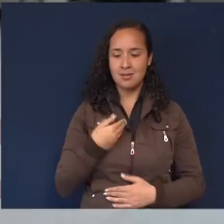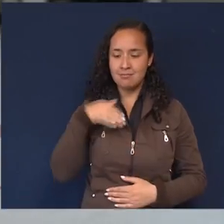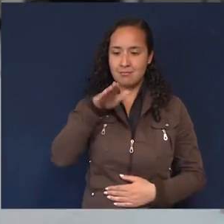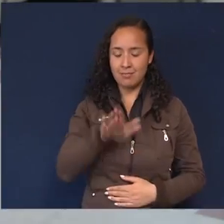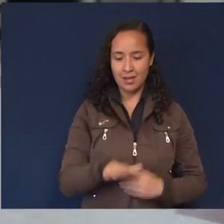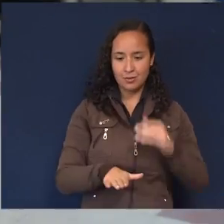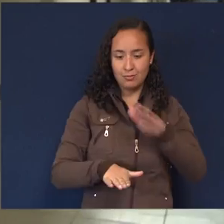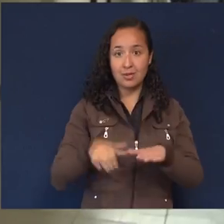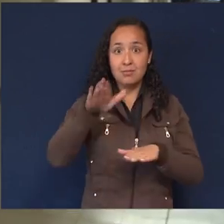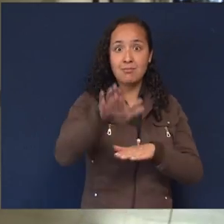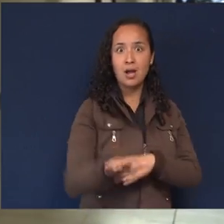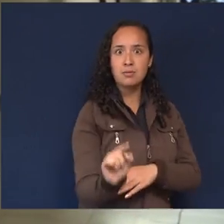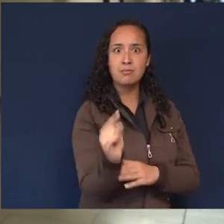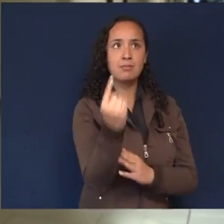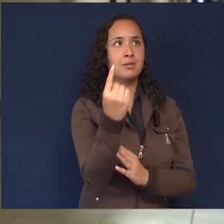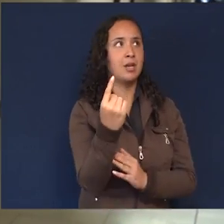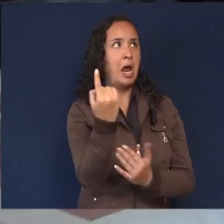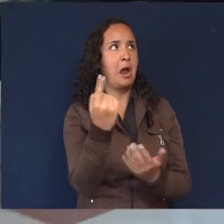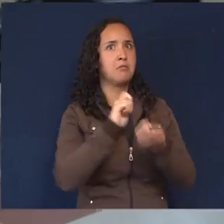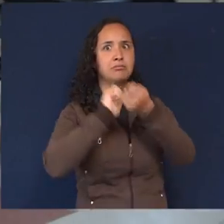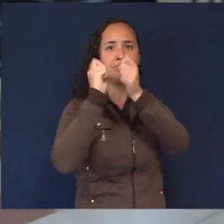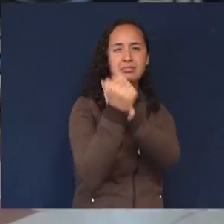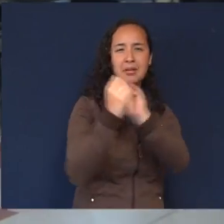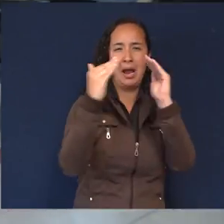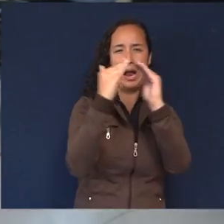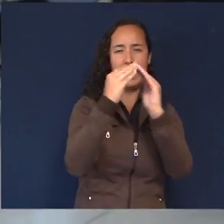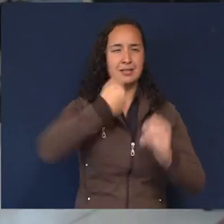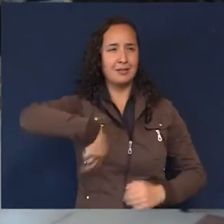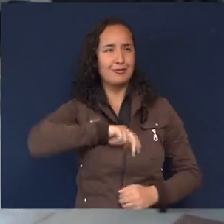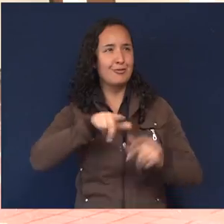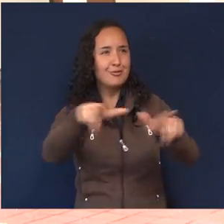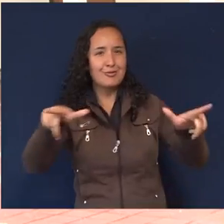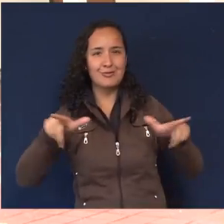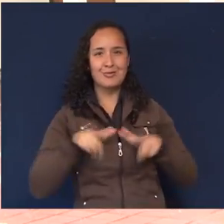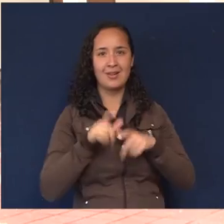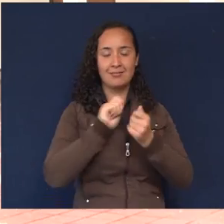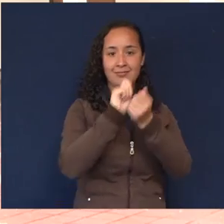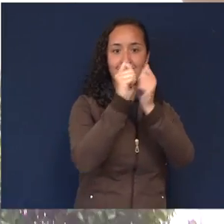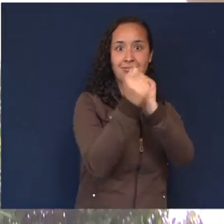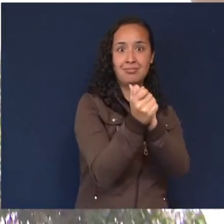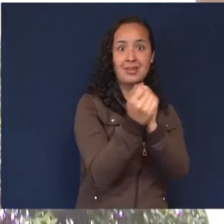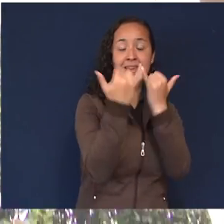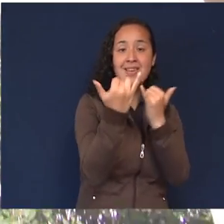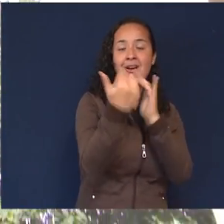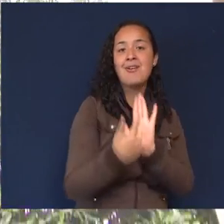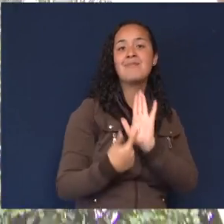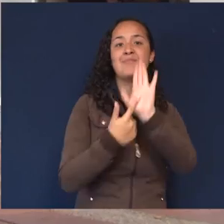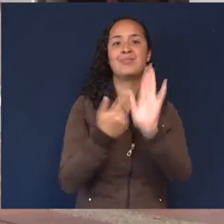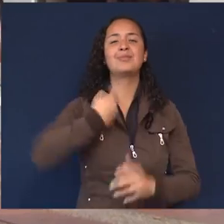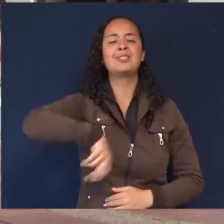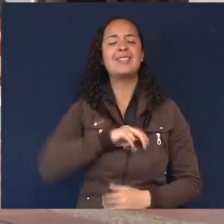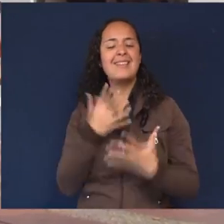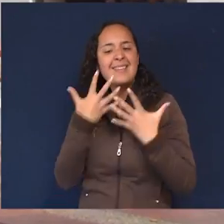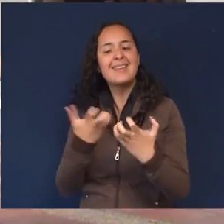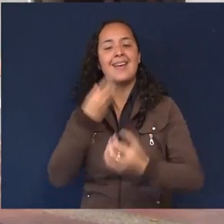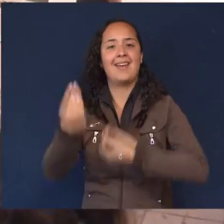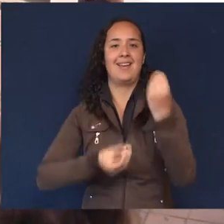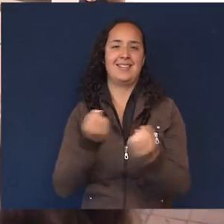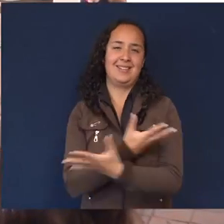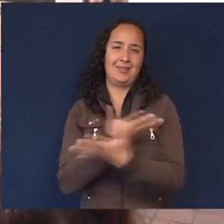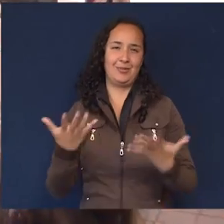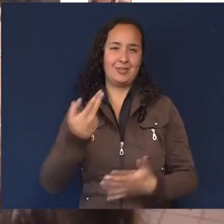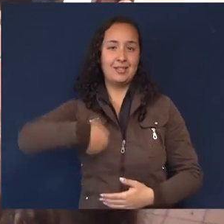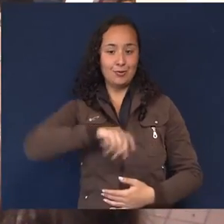a transformar también nuestra casa y nuestro estar acá. Es empezar a mostrar que sí queremos hacer las cosas y que sí las podemos hacer